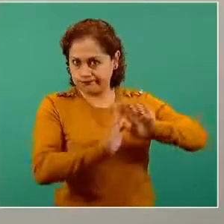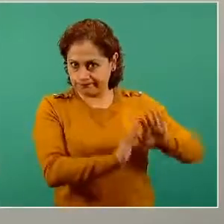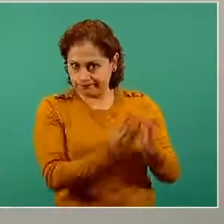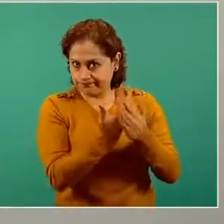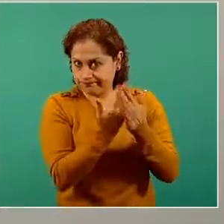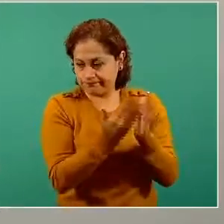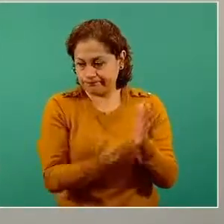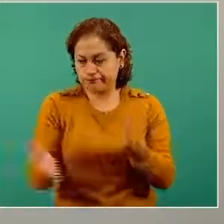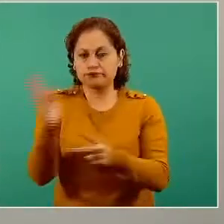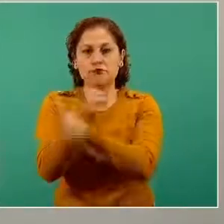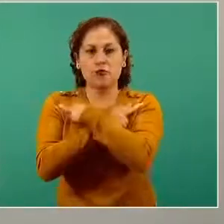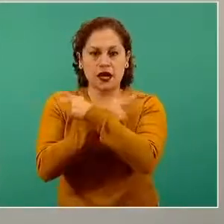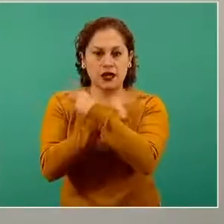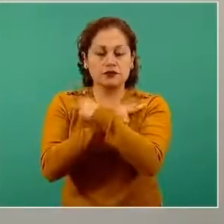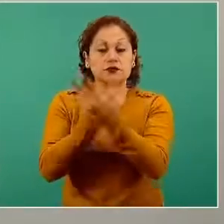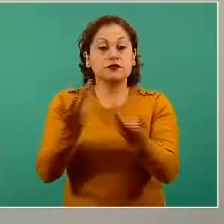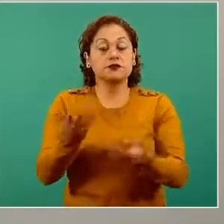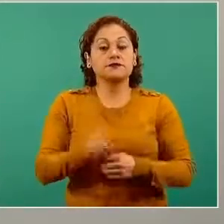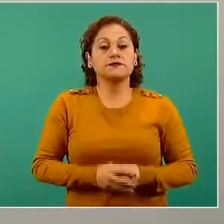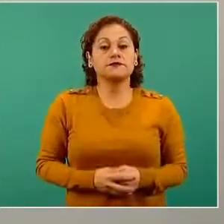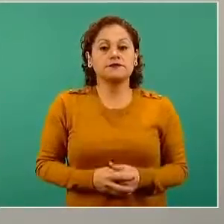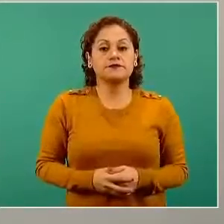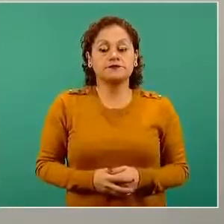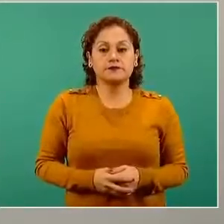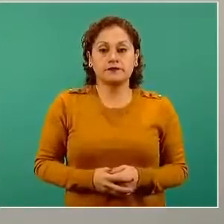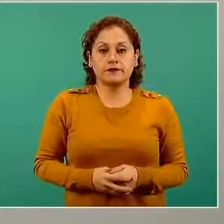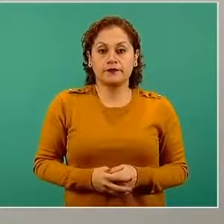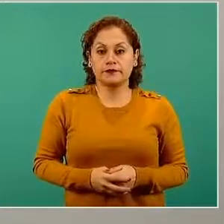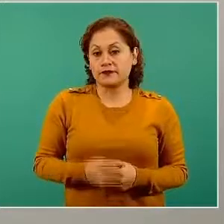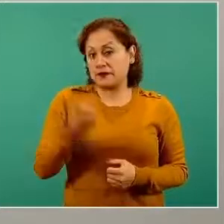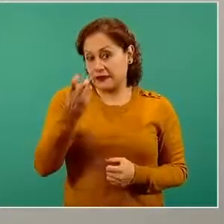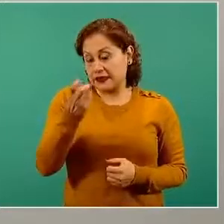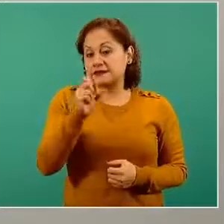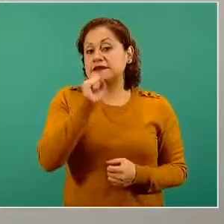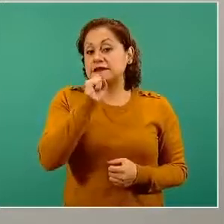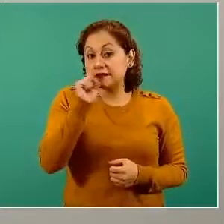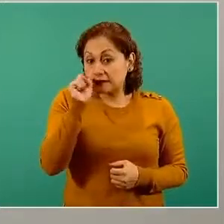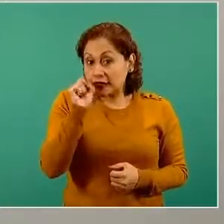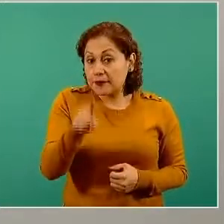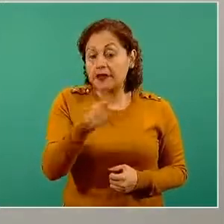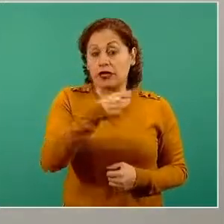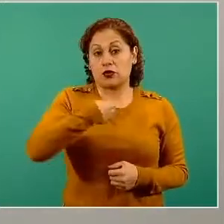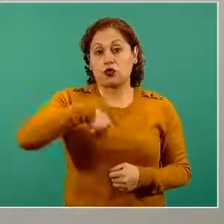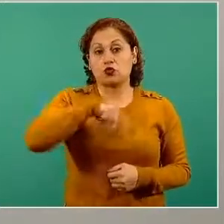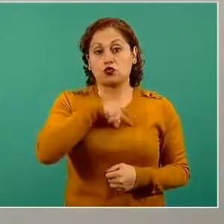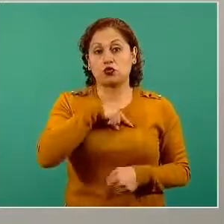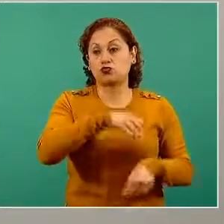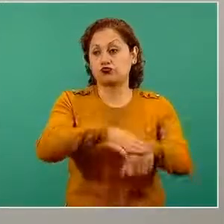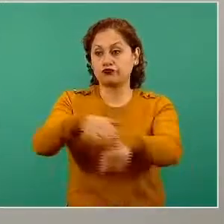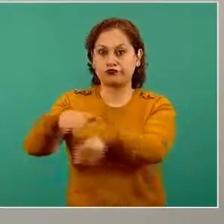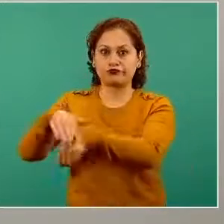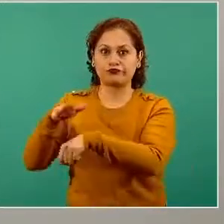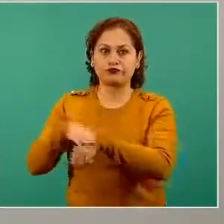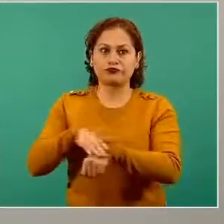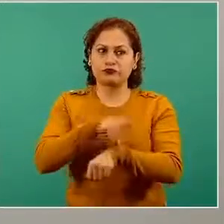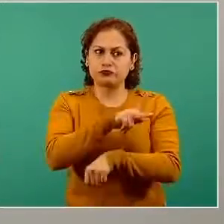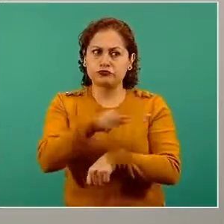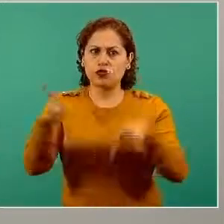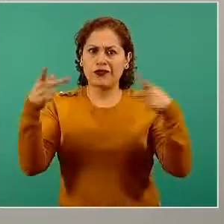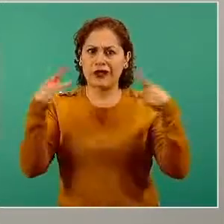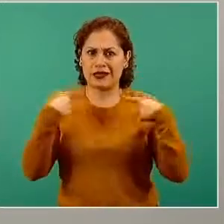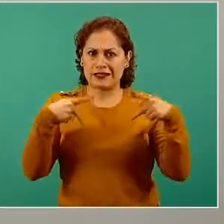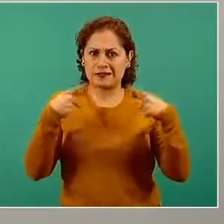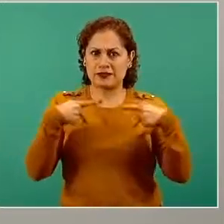sus padres, sus familiares, las amistades, pues es precisamente en donde queremos incidir e invitar a la población